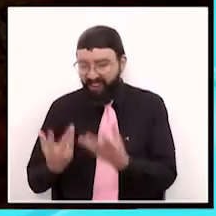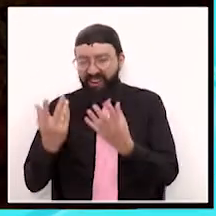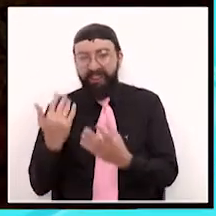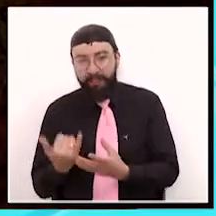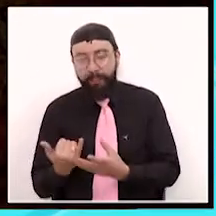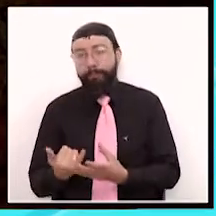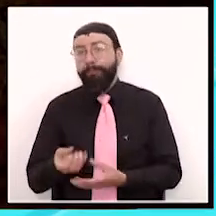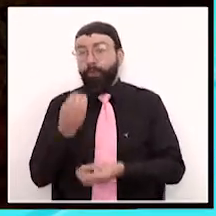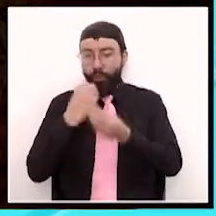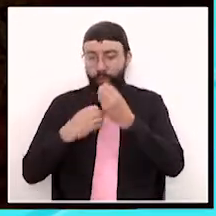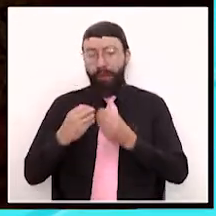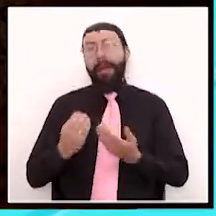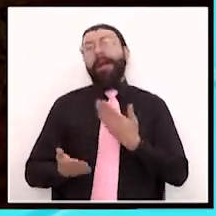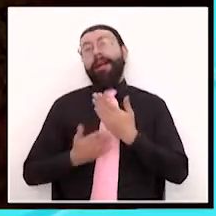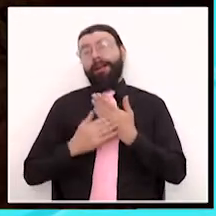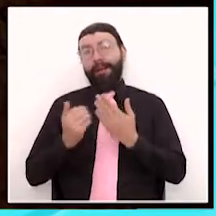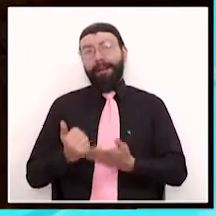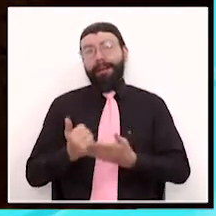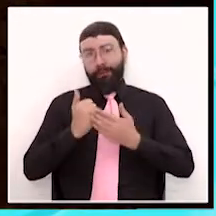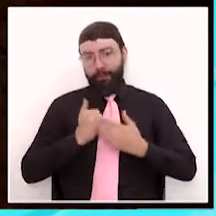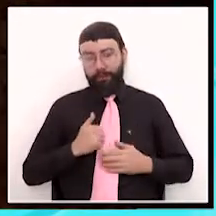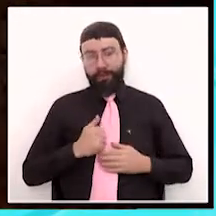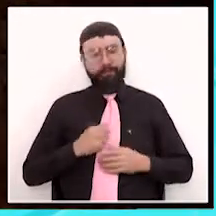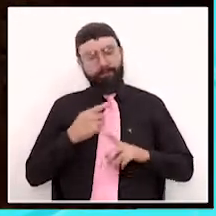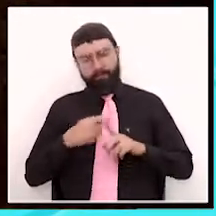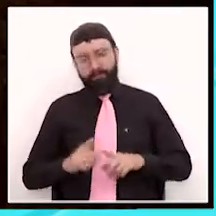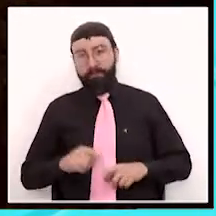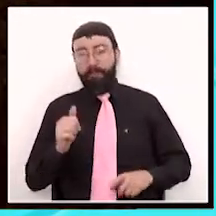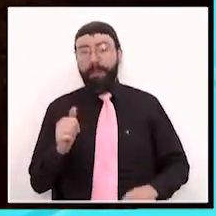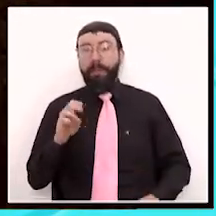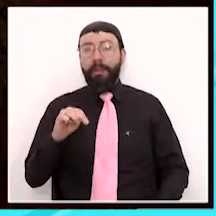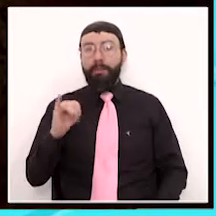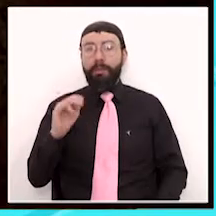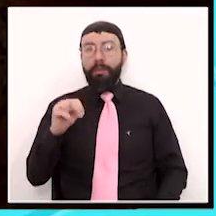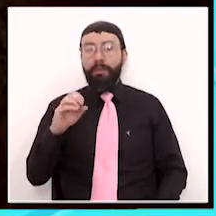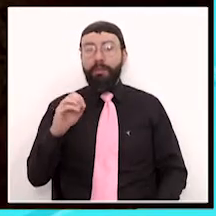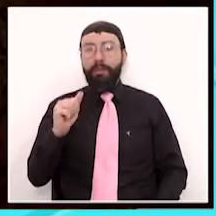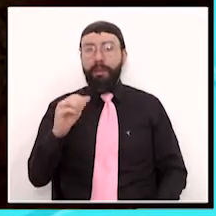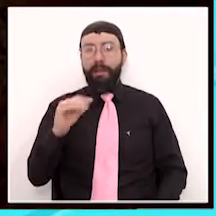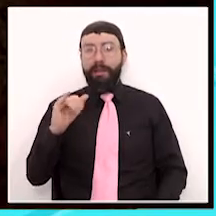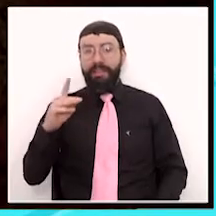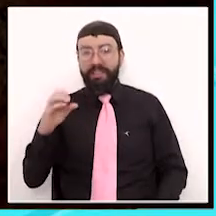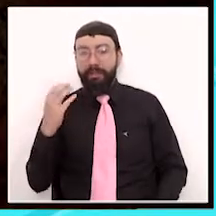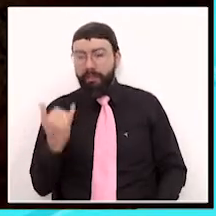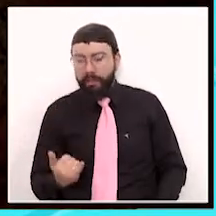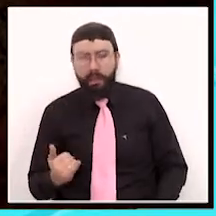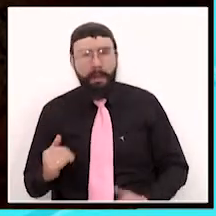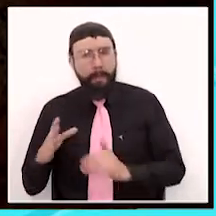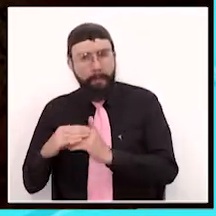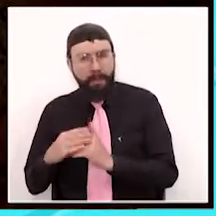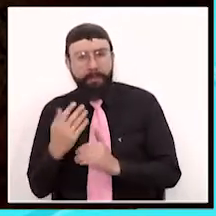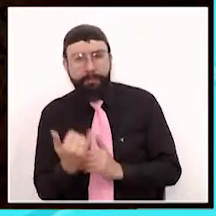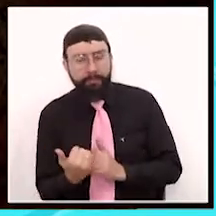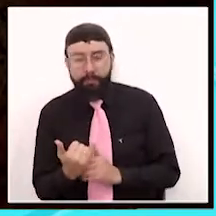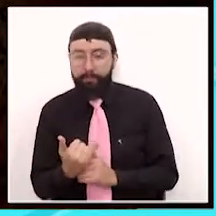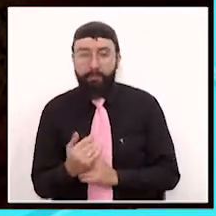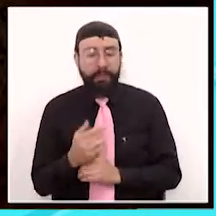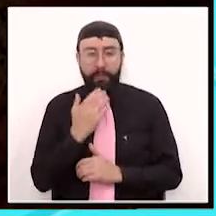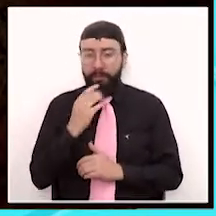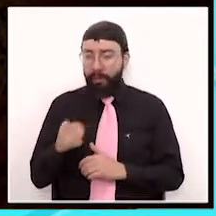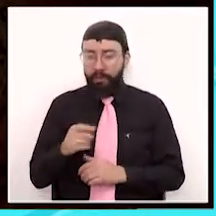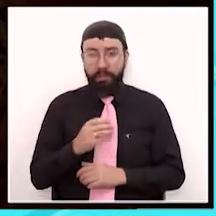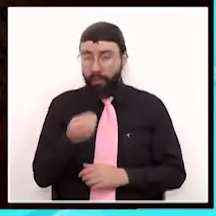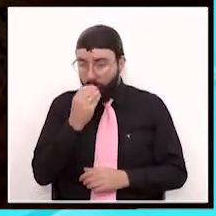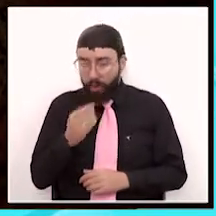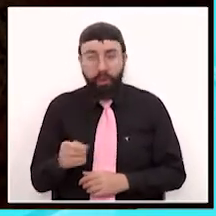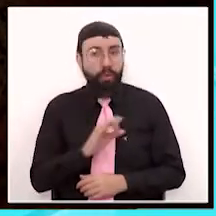permitir que salgan un montón de aminoácidos, que disminuya el índice glicémico del pan. Un pan de masa madre nunca te va a elevar el azúcar,